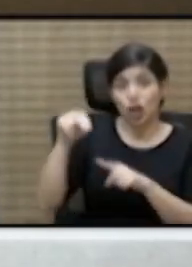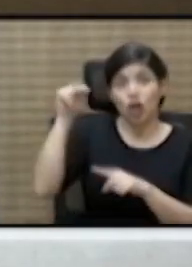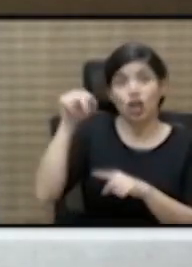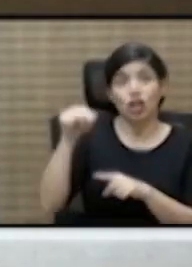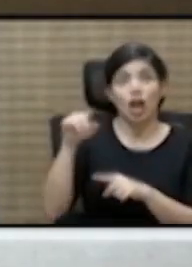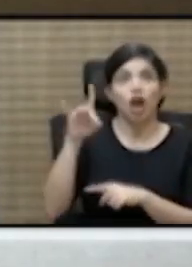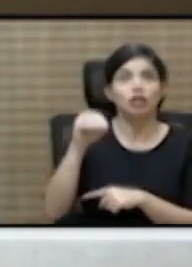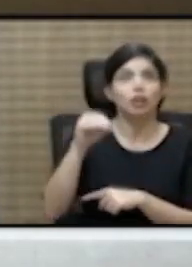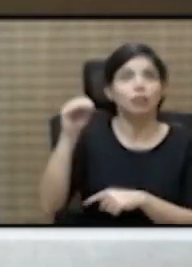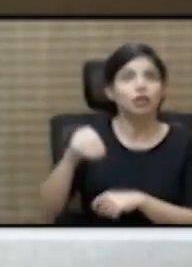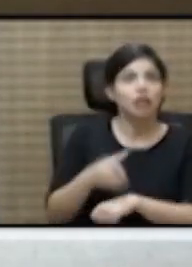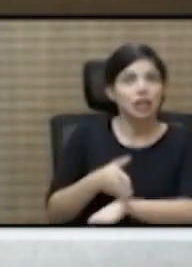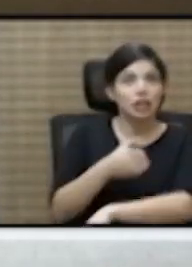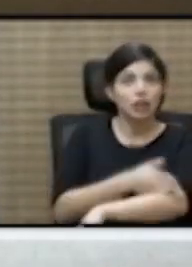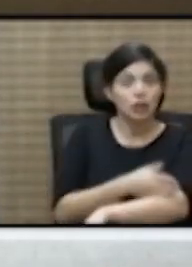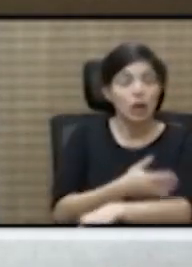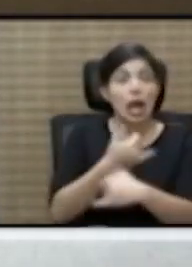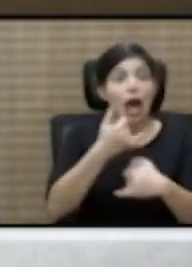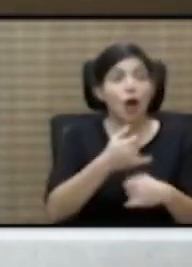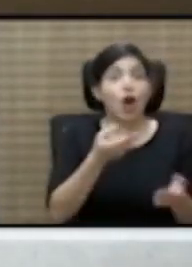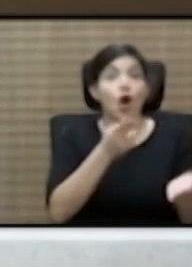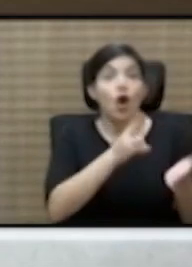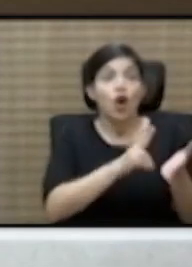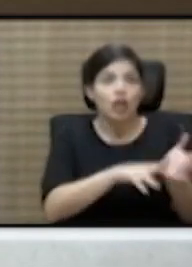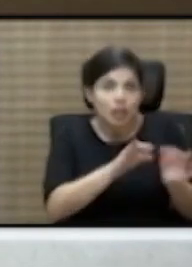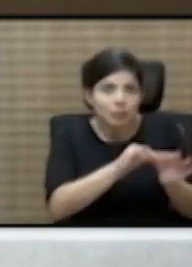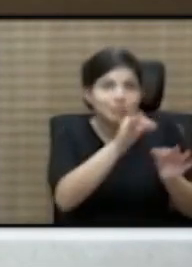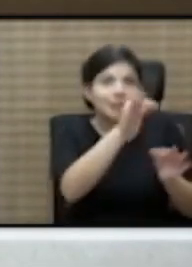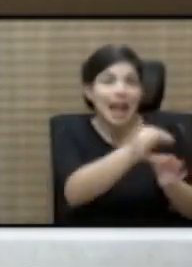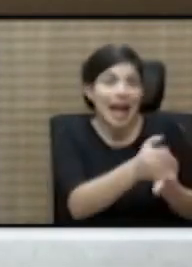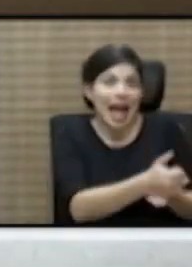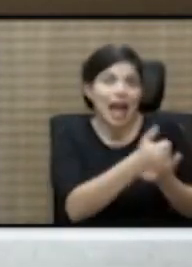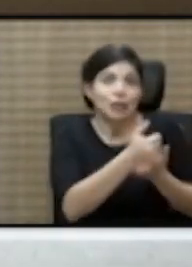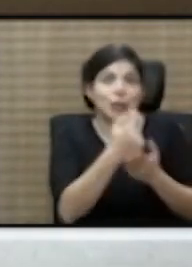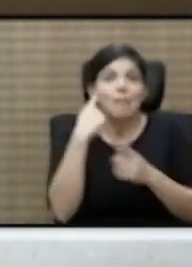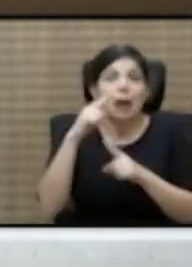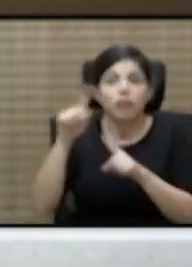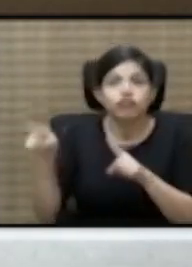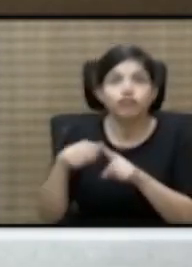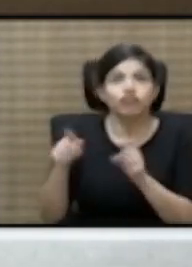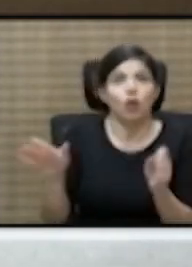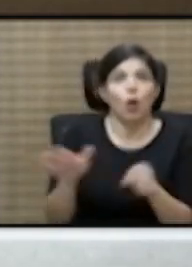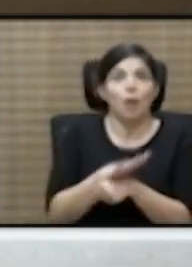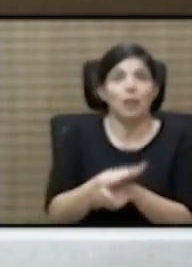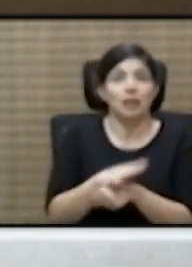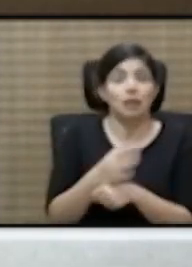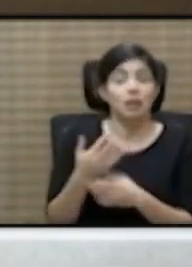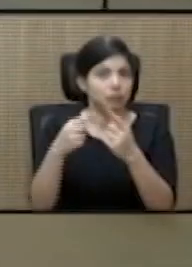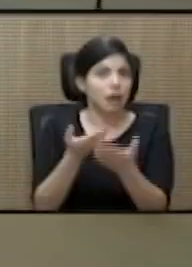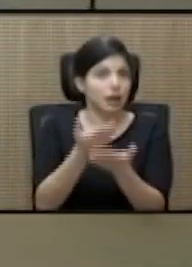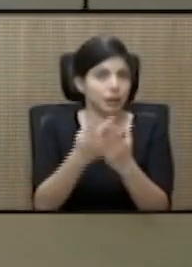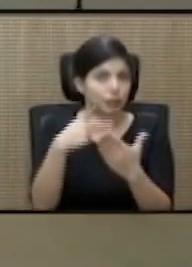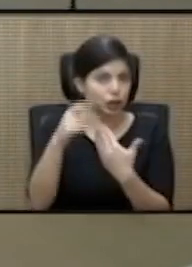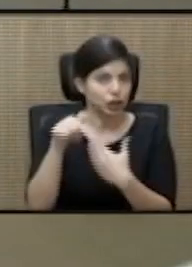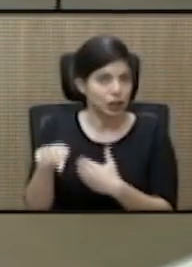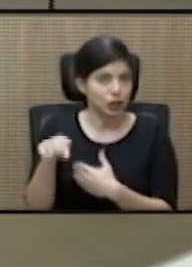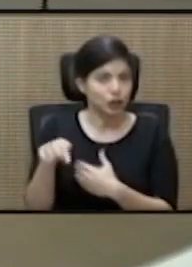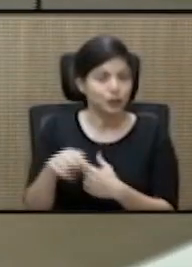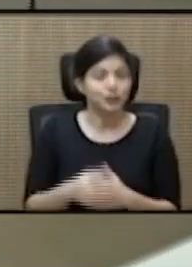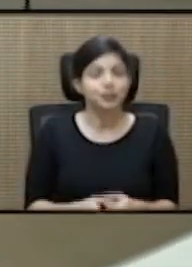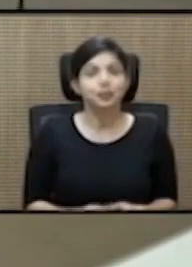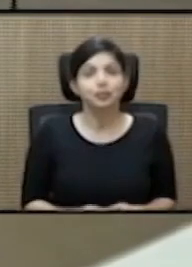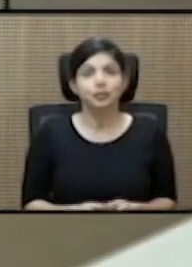avance y ya firmamos la ampliación del contrato que permitirá completarla tras 40 años de espera. El presidente